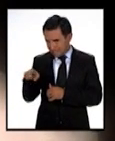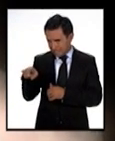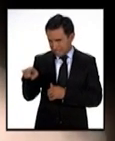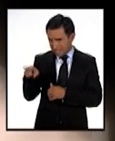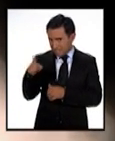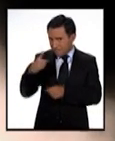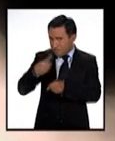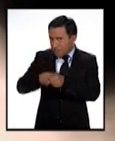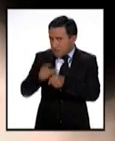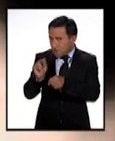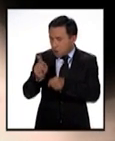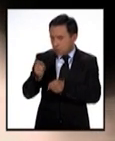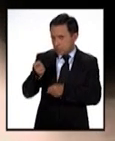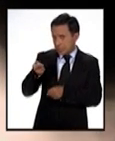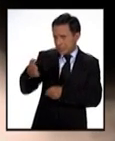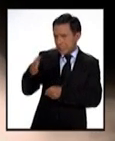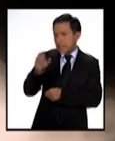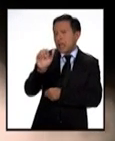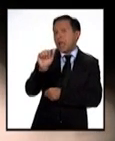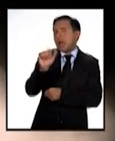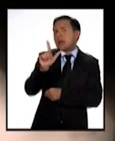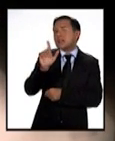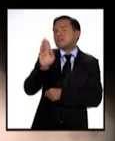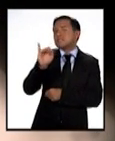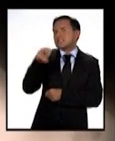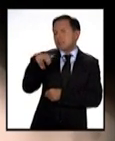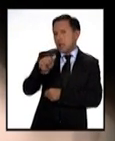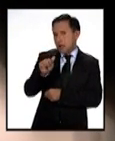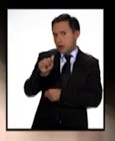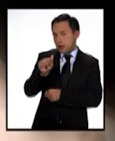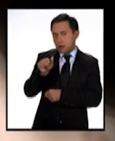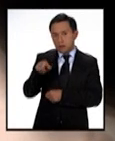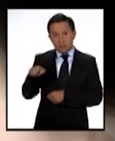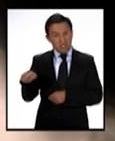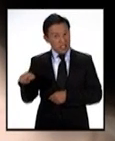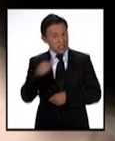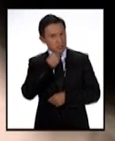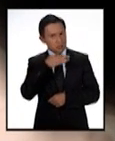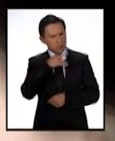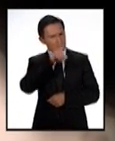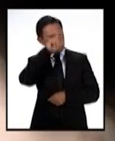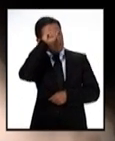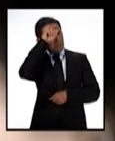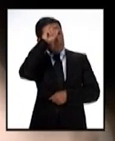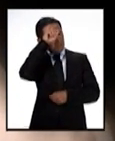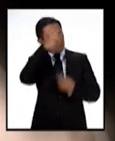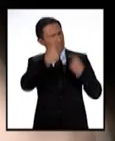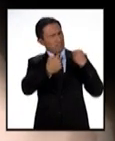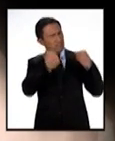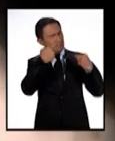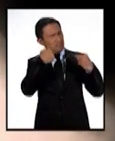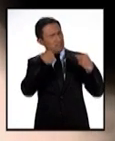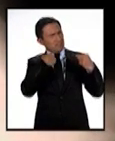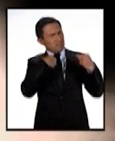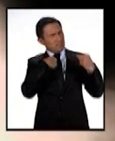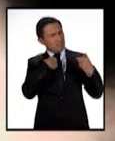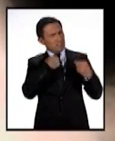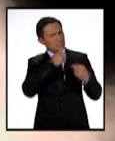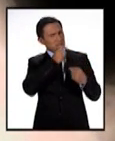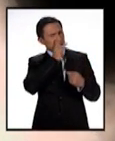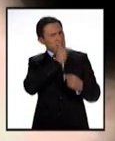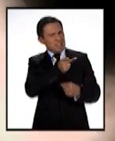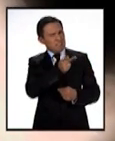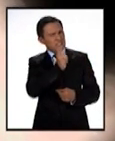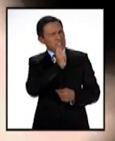¿Albina?, pensó Valeska. No comprendió el significado de esa palabra, pero penetró hasta su